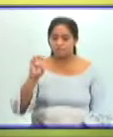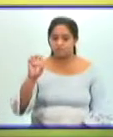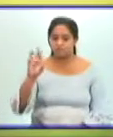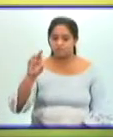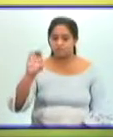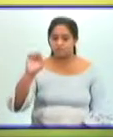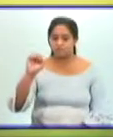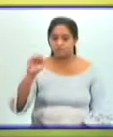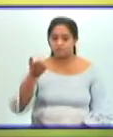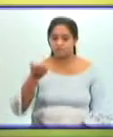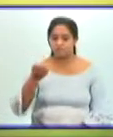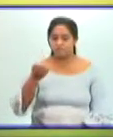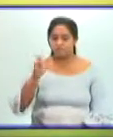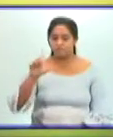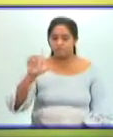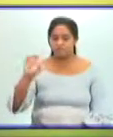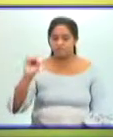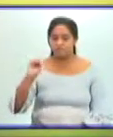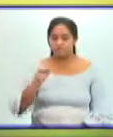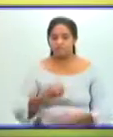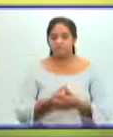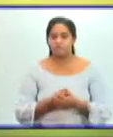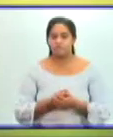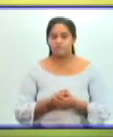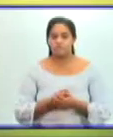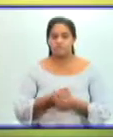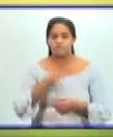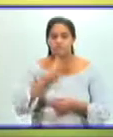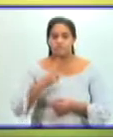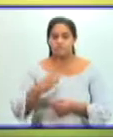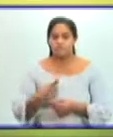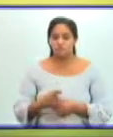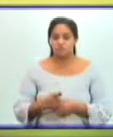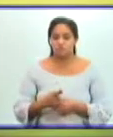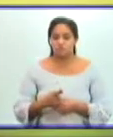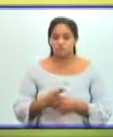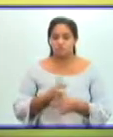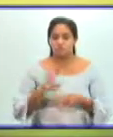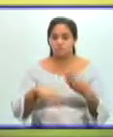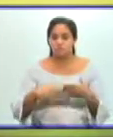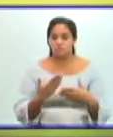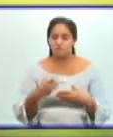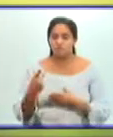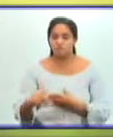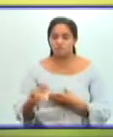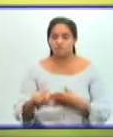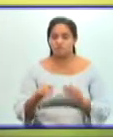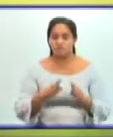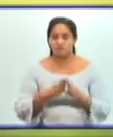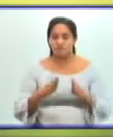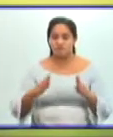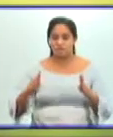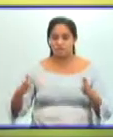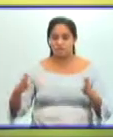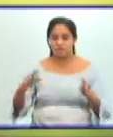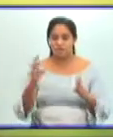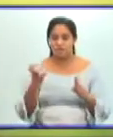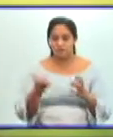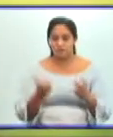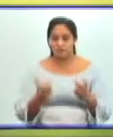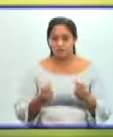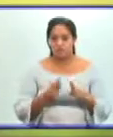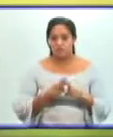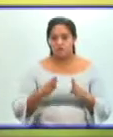vamos a continuar resolviendo problemas y ejercicios donde calculemos la longitud de los segmentos aplicando